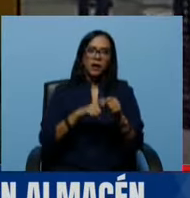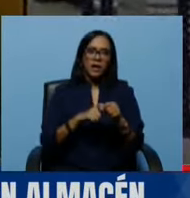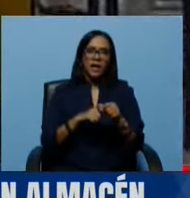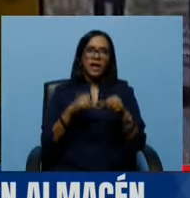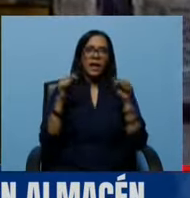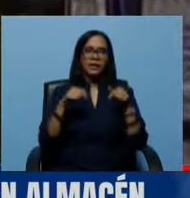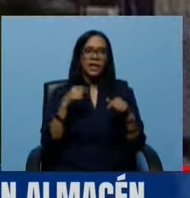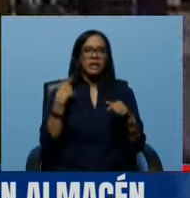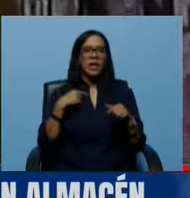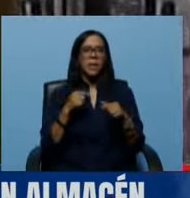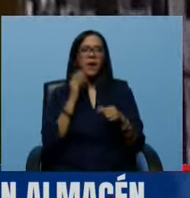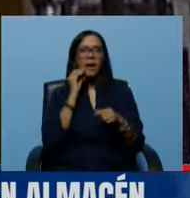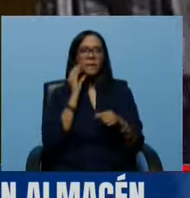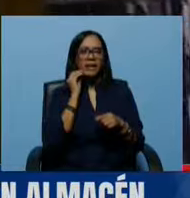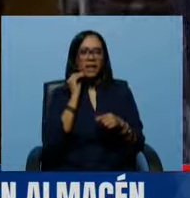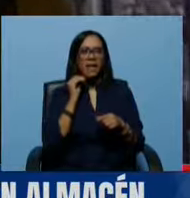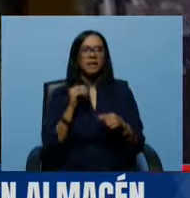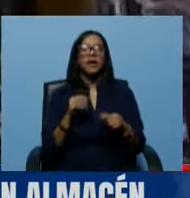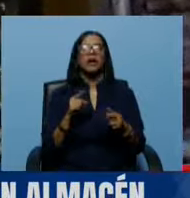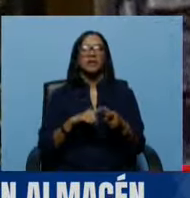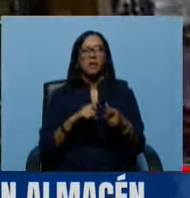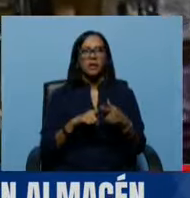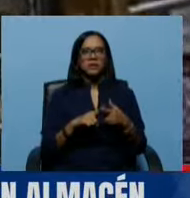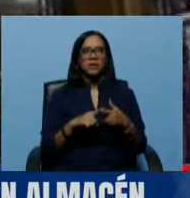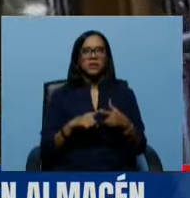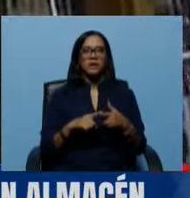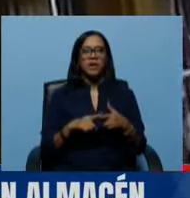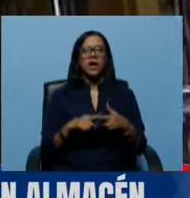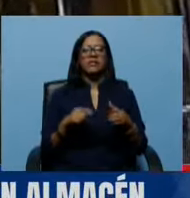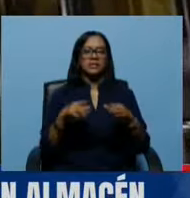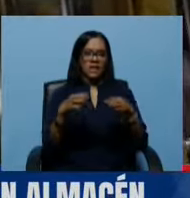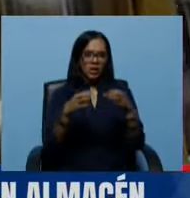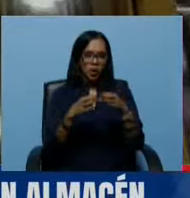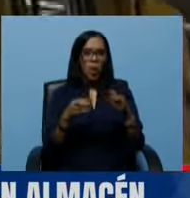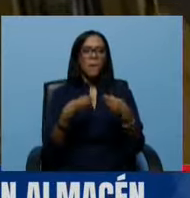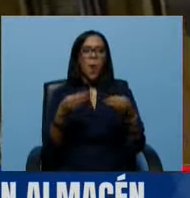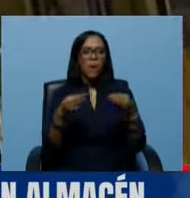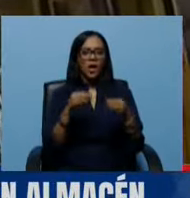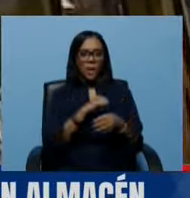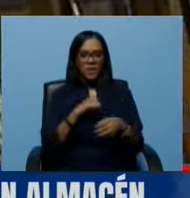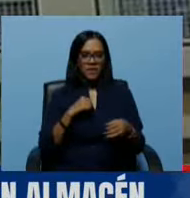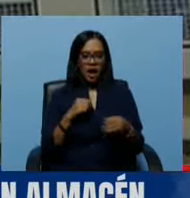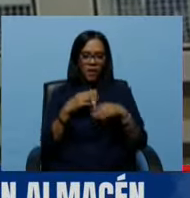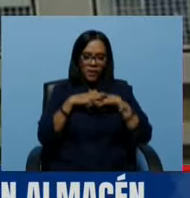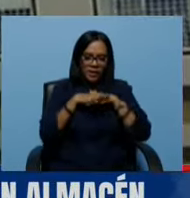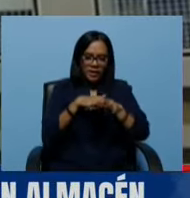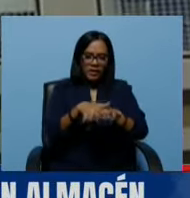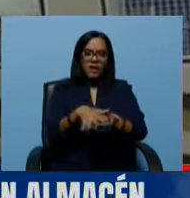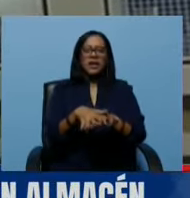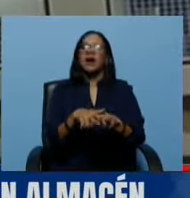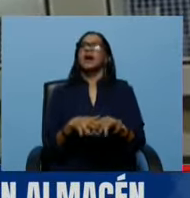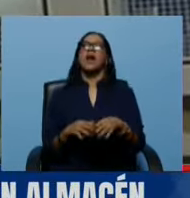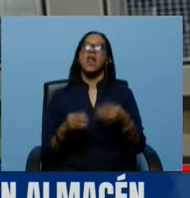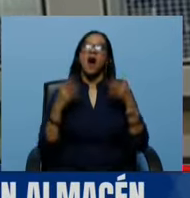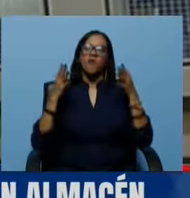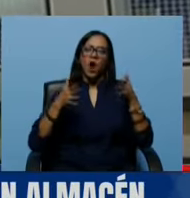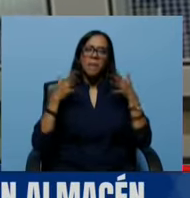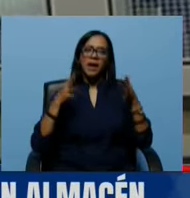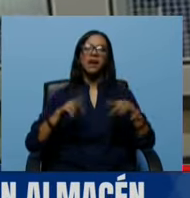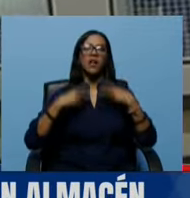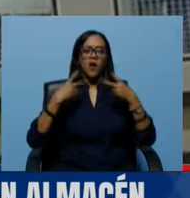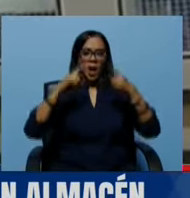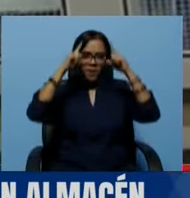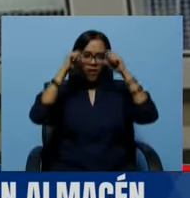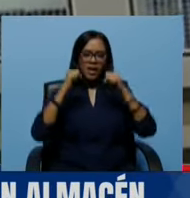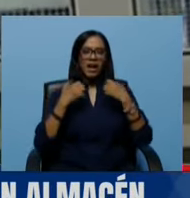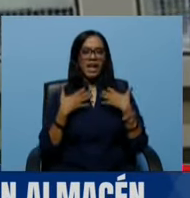de experiencia. Y de esta manera, pues, en sector público, en sector privado, compenetrarse en el cuanto a la formación de los nuevos